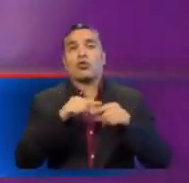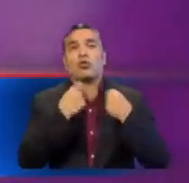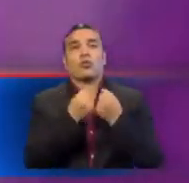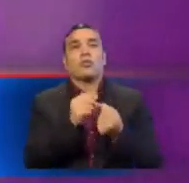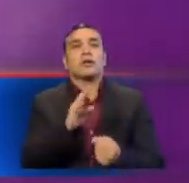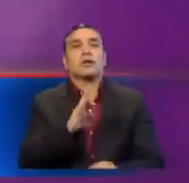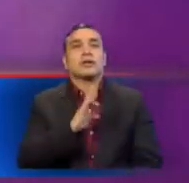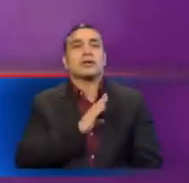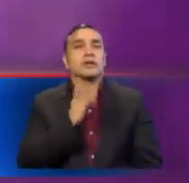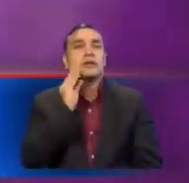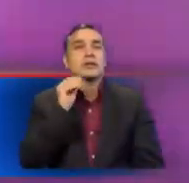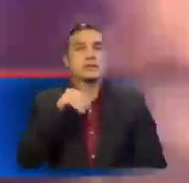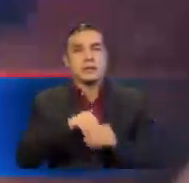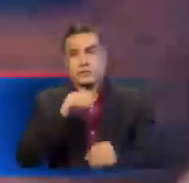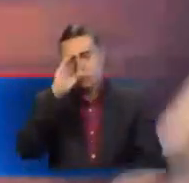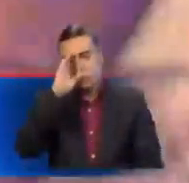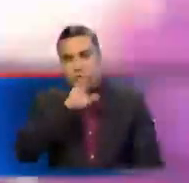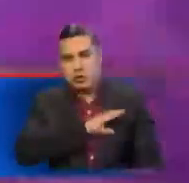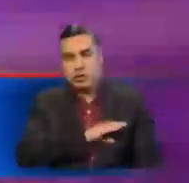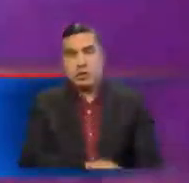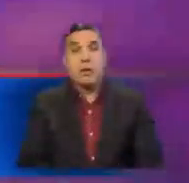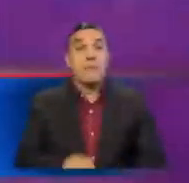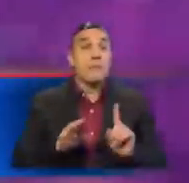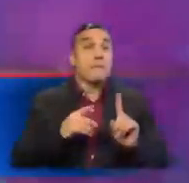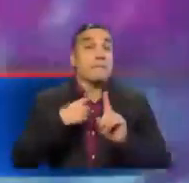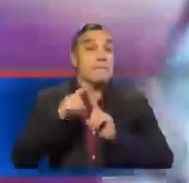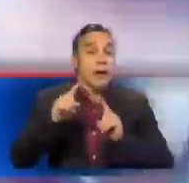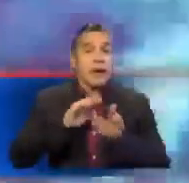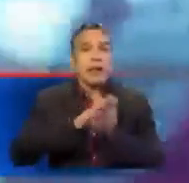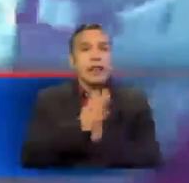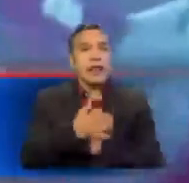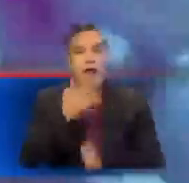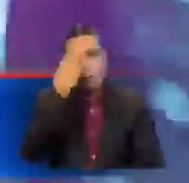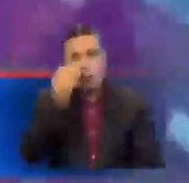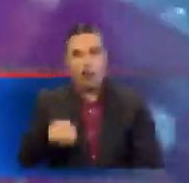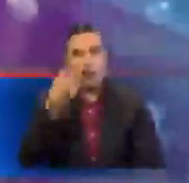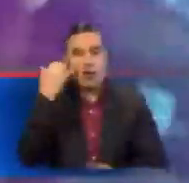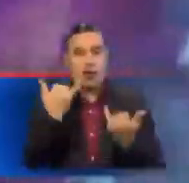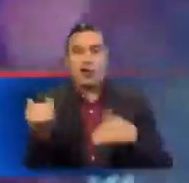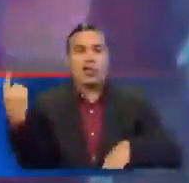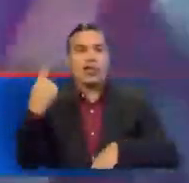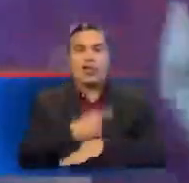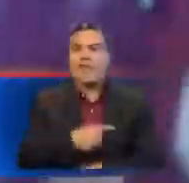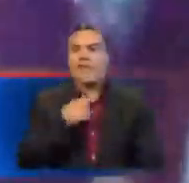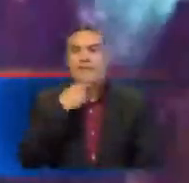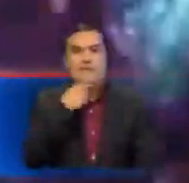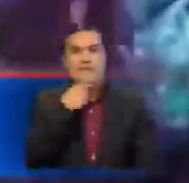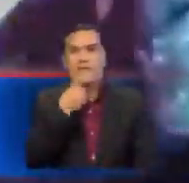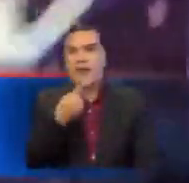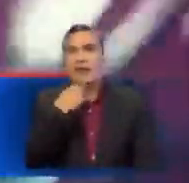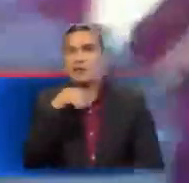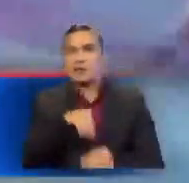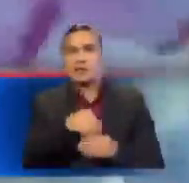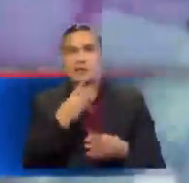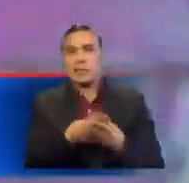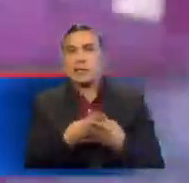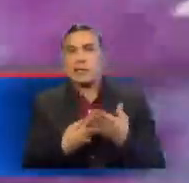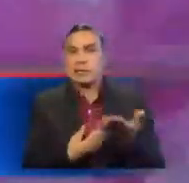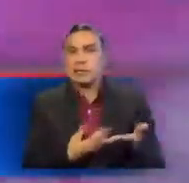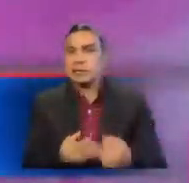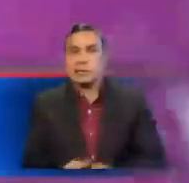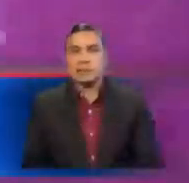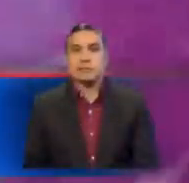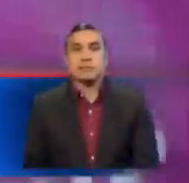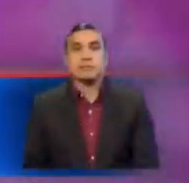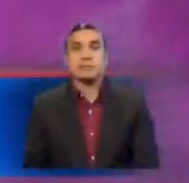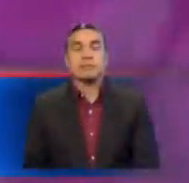grupos tácticos de la Policía Nacional. Sin embargo, nadie olvidará este escenario de violencia en tal magnitud